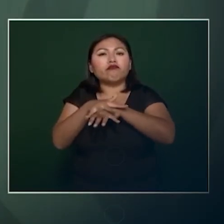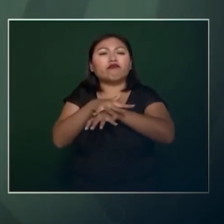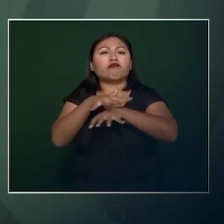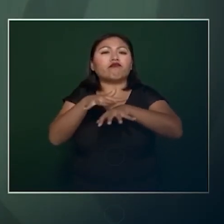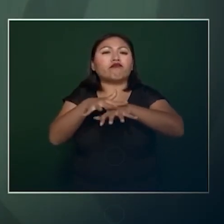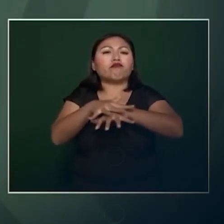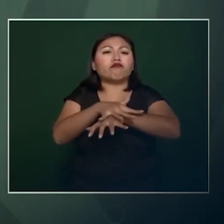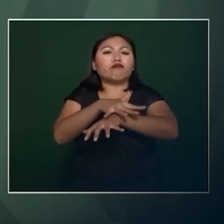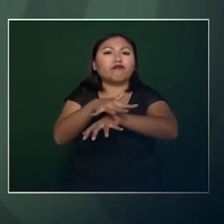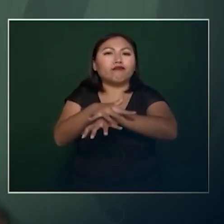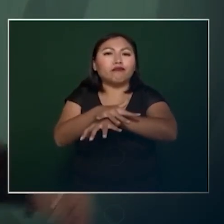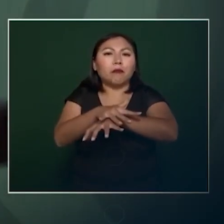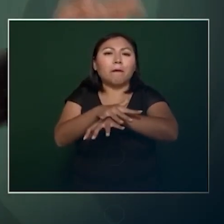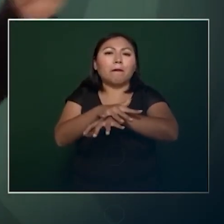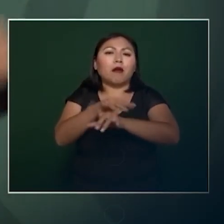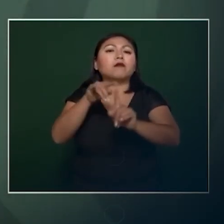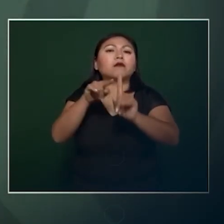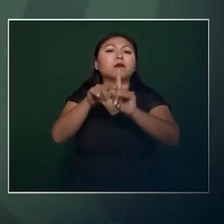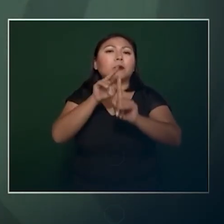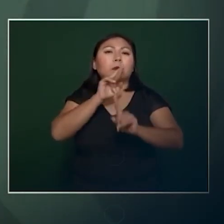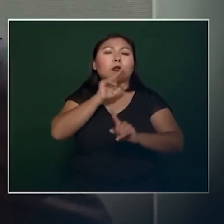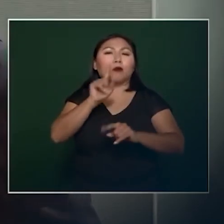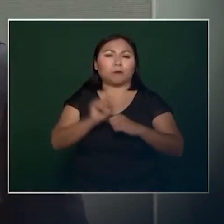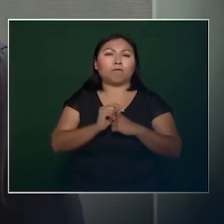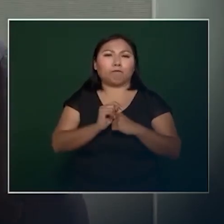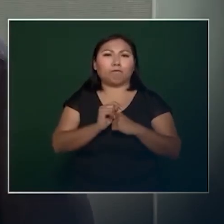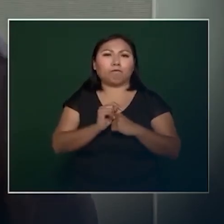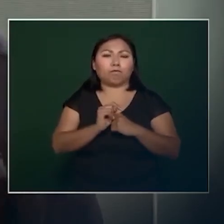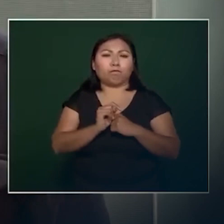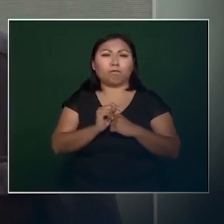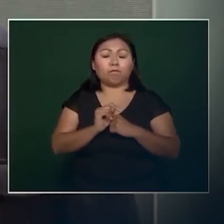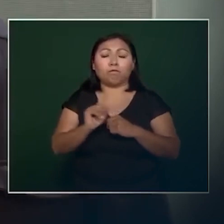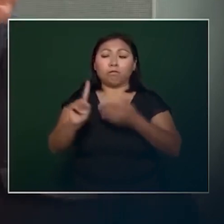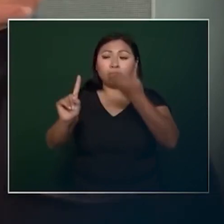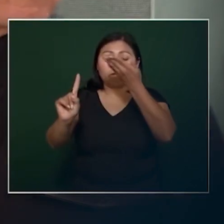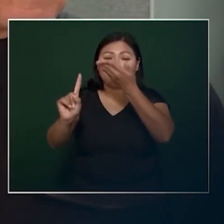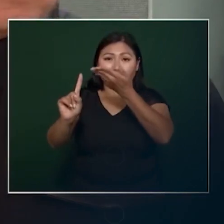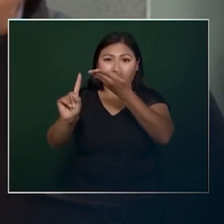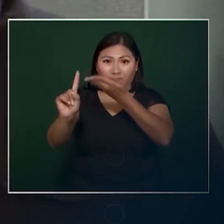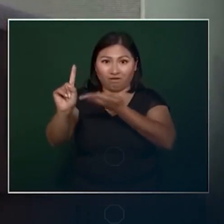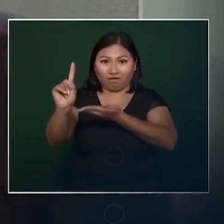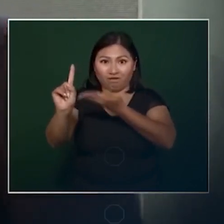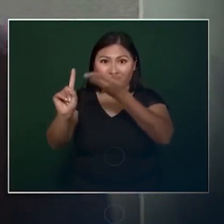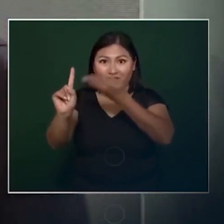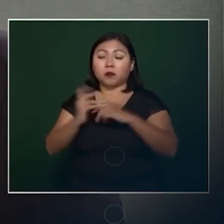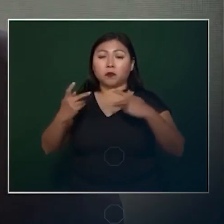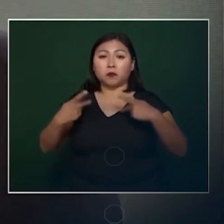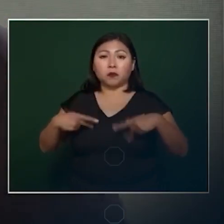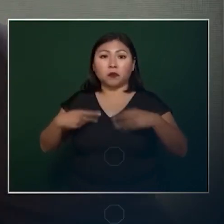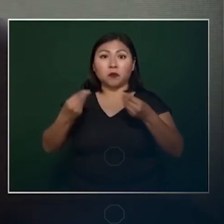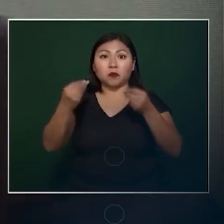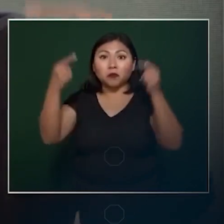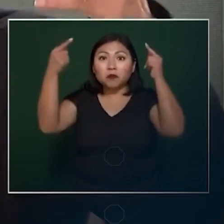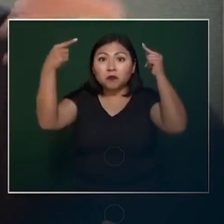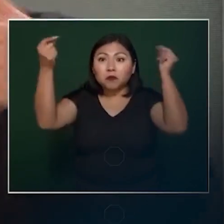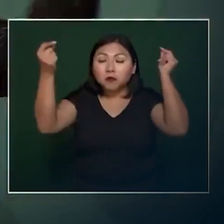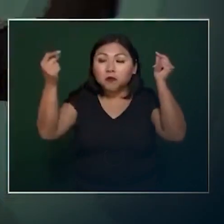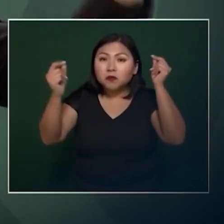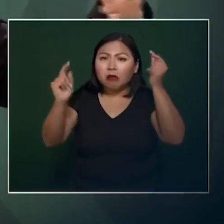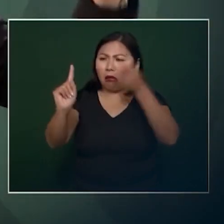dominado en economía, que tampoco se avanzó mucho, pero